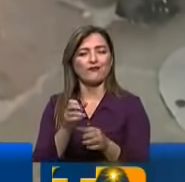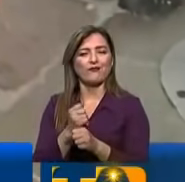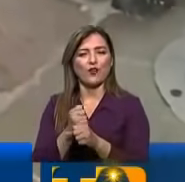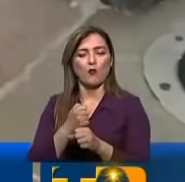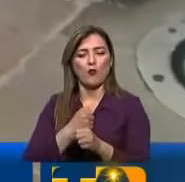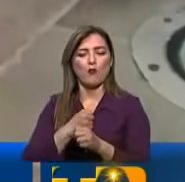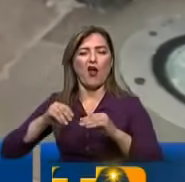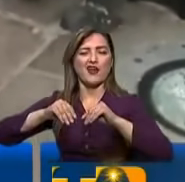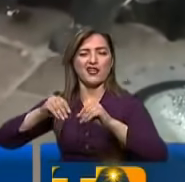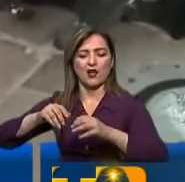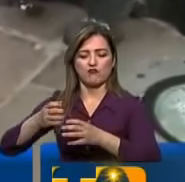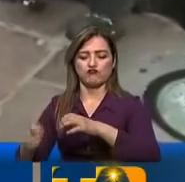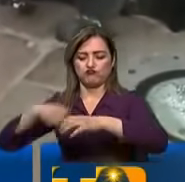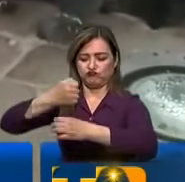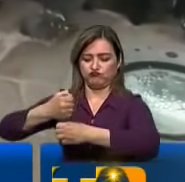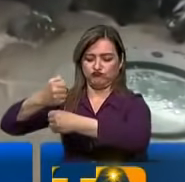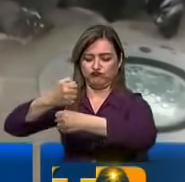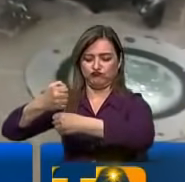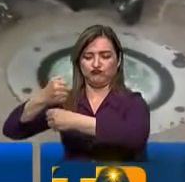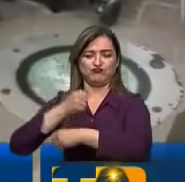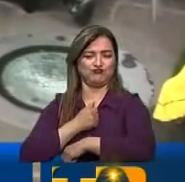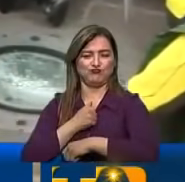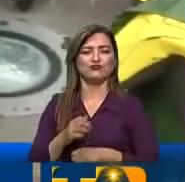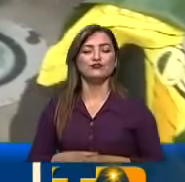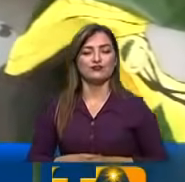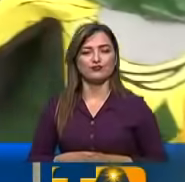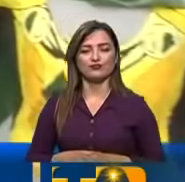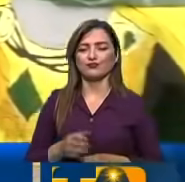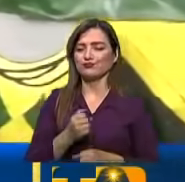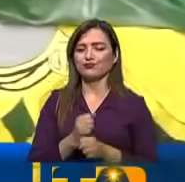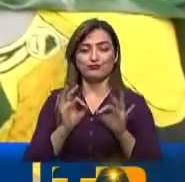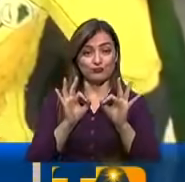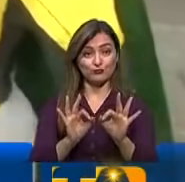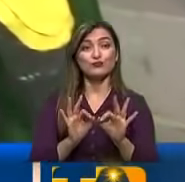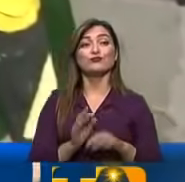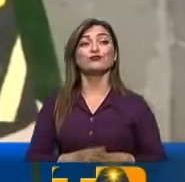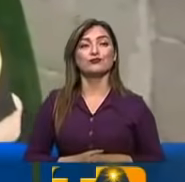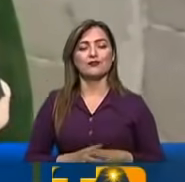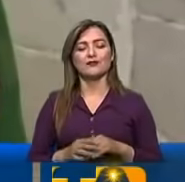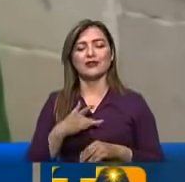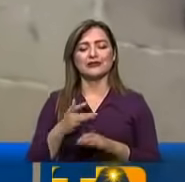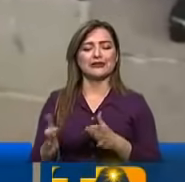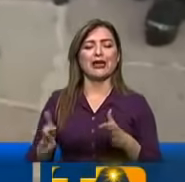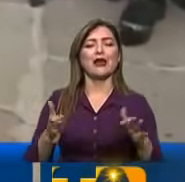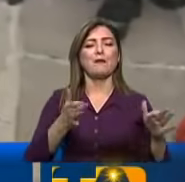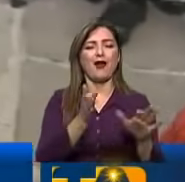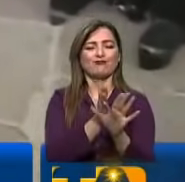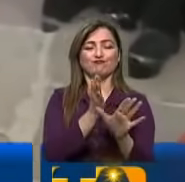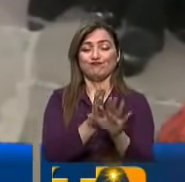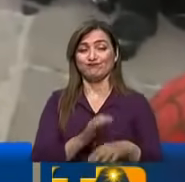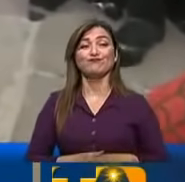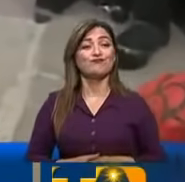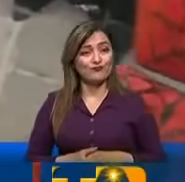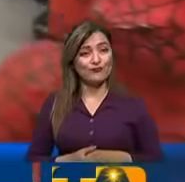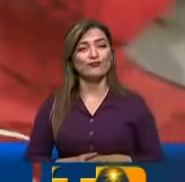que lo cocinan ahí mismo. Ha sido una producción en serie, ha sido un trabajo maravilloso, increíble, porque es muy terapéutico, como digo, y ha permitido que